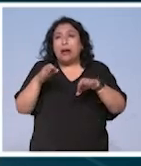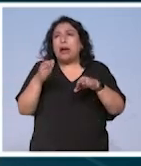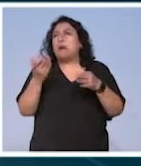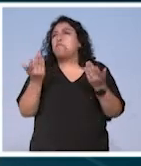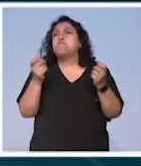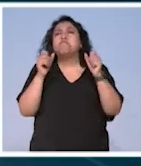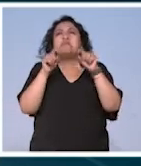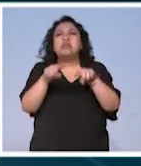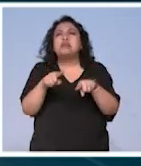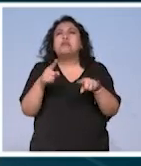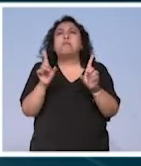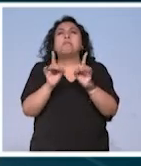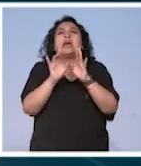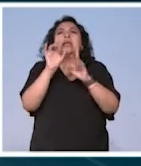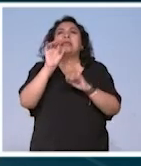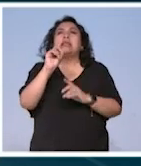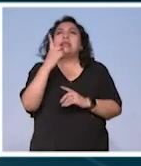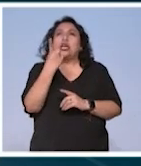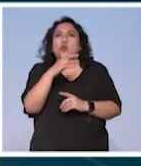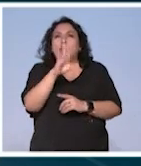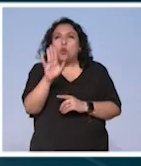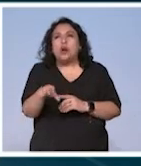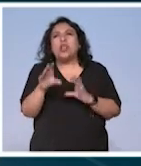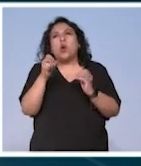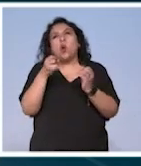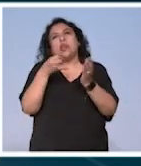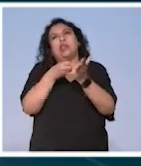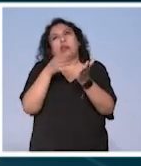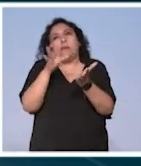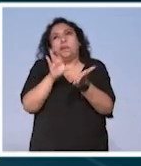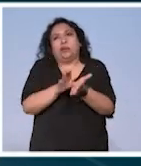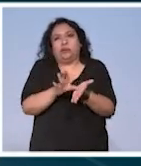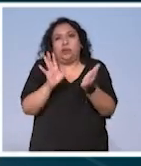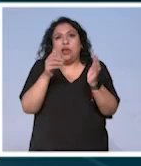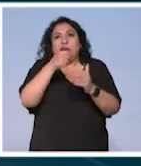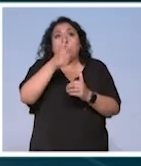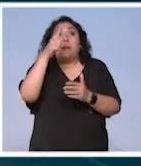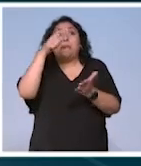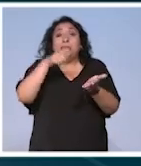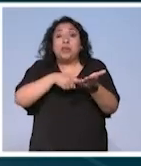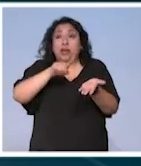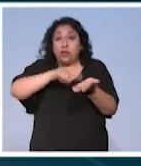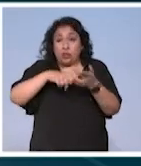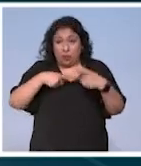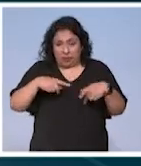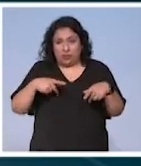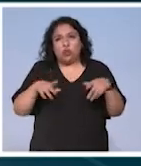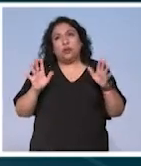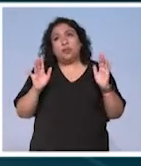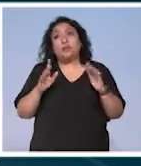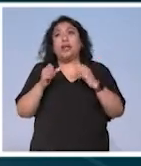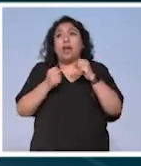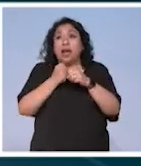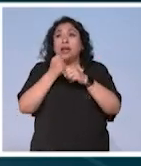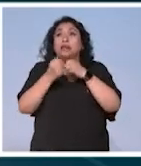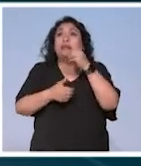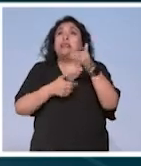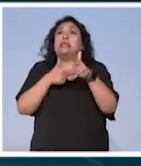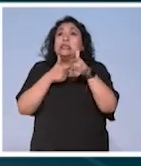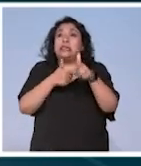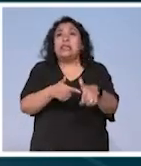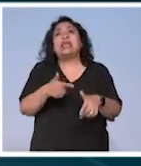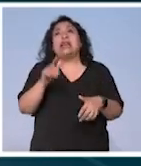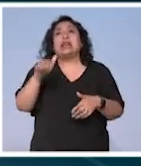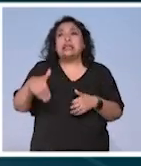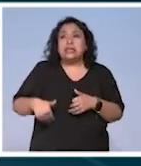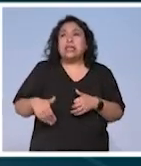a 31 siniestros con baja y/o incapacidad por cada 1.000 empleados. Tras décadas de progreso, la tasa